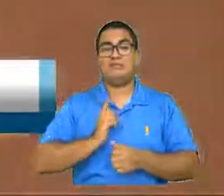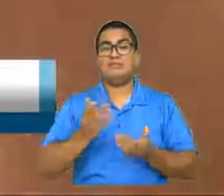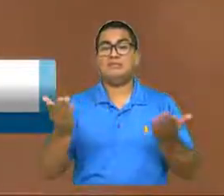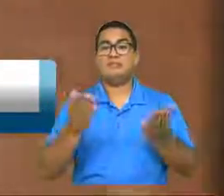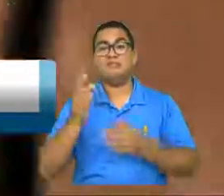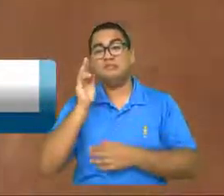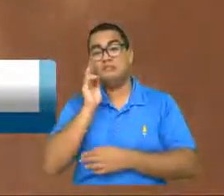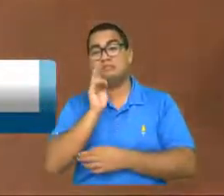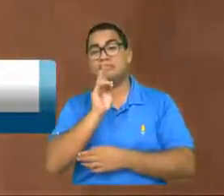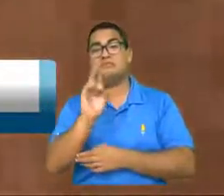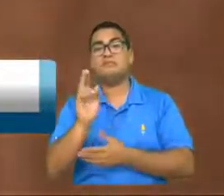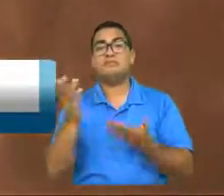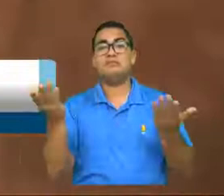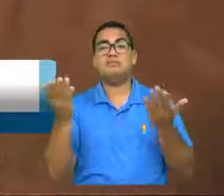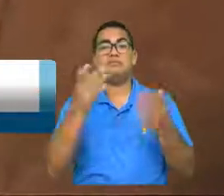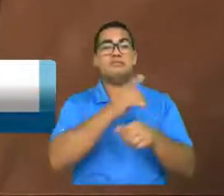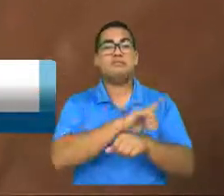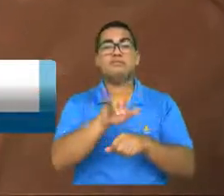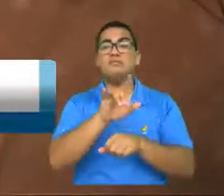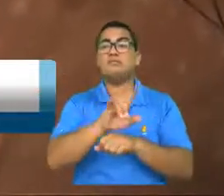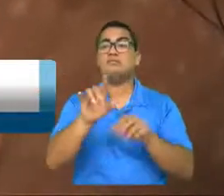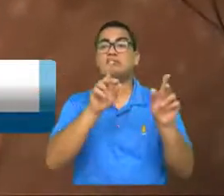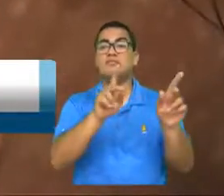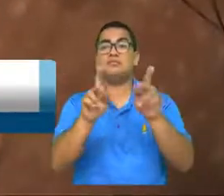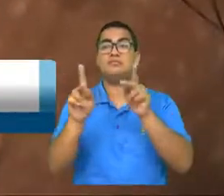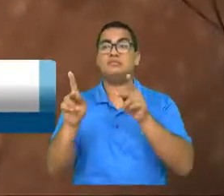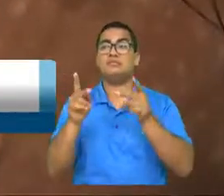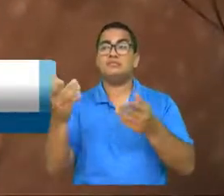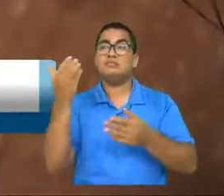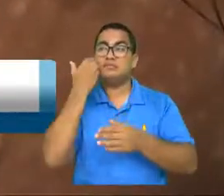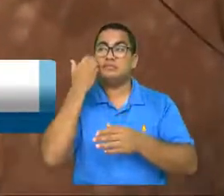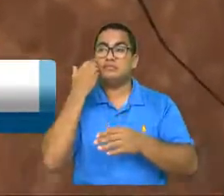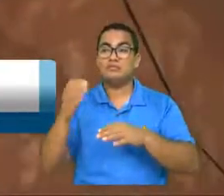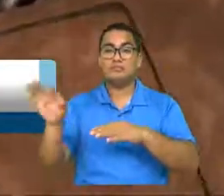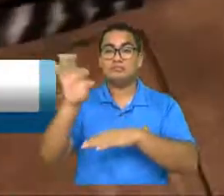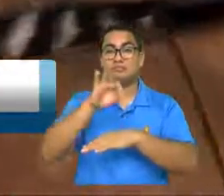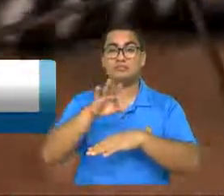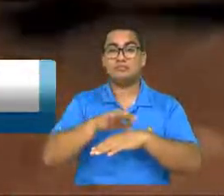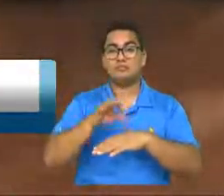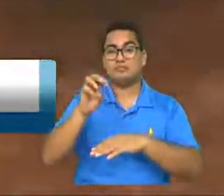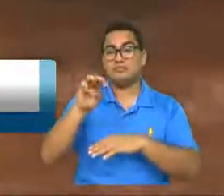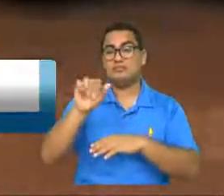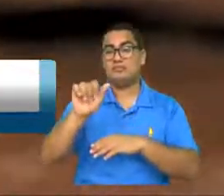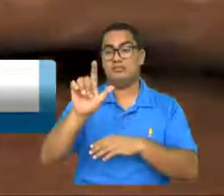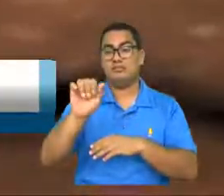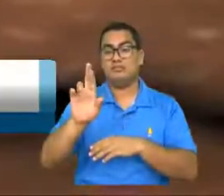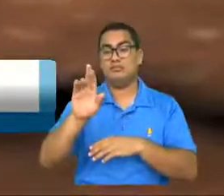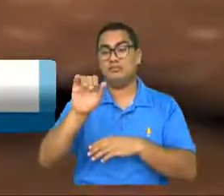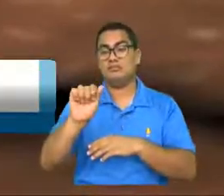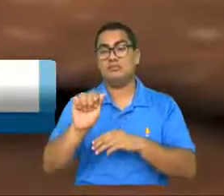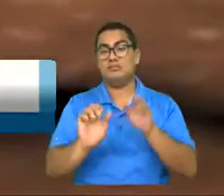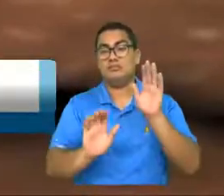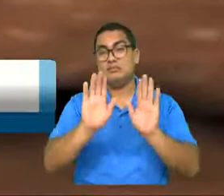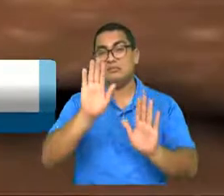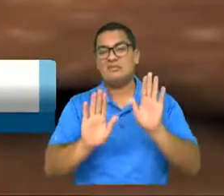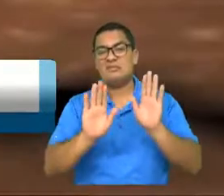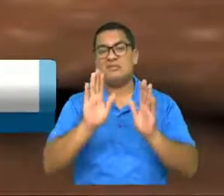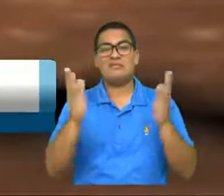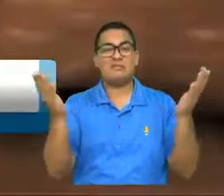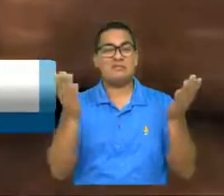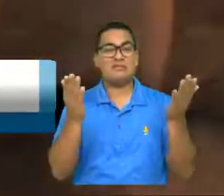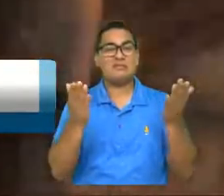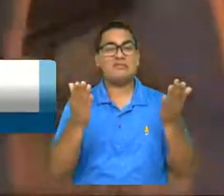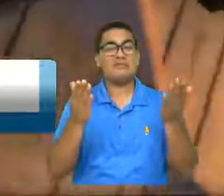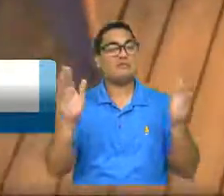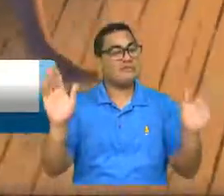ir a buscar los casos de malaria. A su vez, ellos participan como promotores